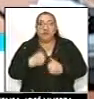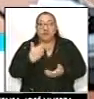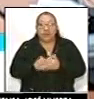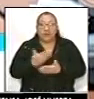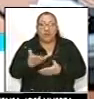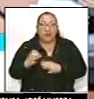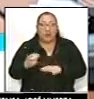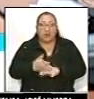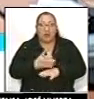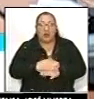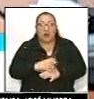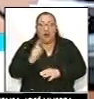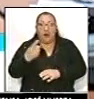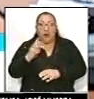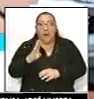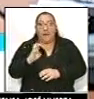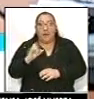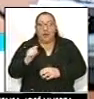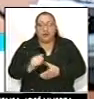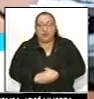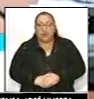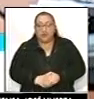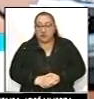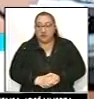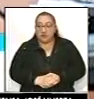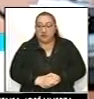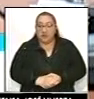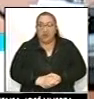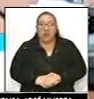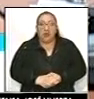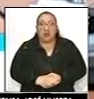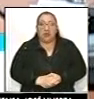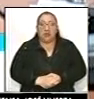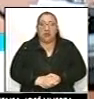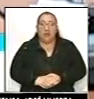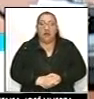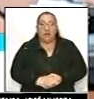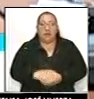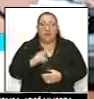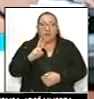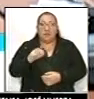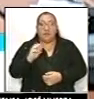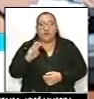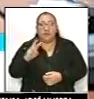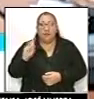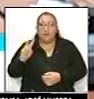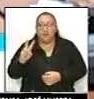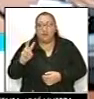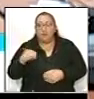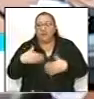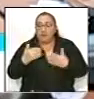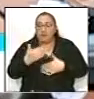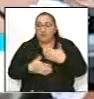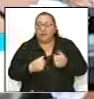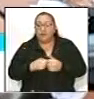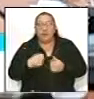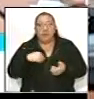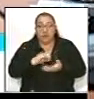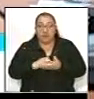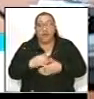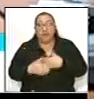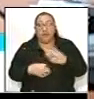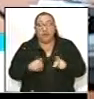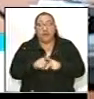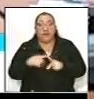que se ha hecho, las 1.000 becas que se tiene que hacer en año. Pero para el 2023 yo creo que podemos avanzar, y estaríamos avanzando